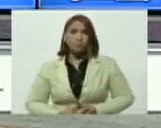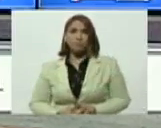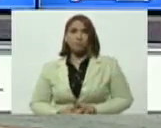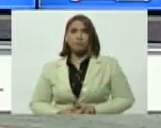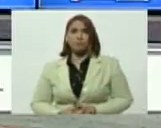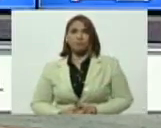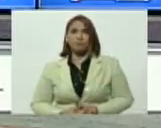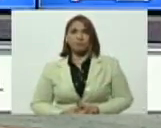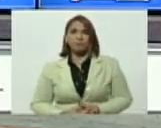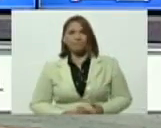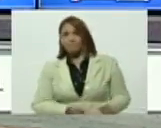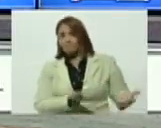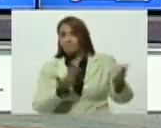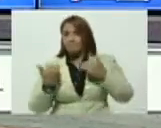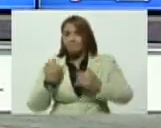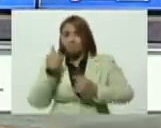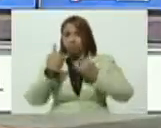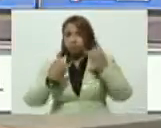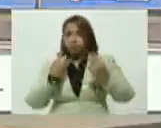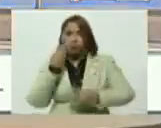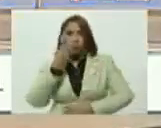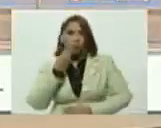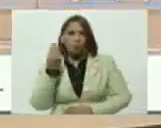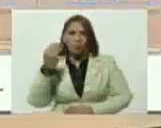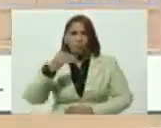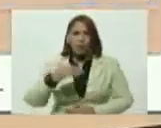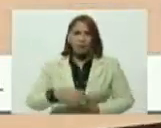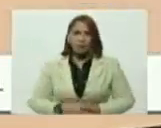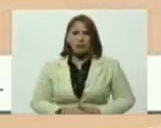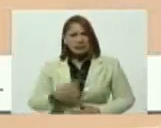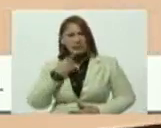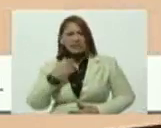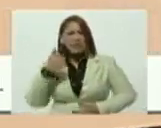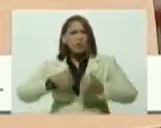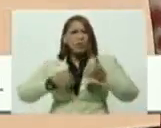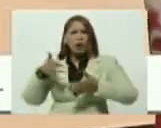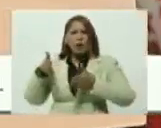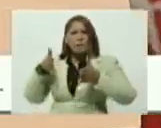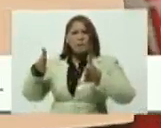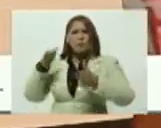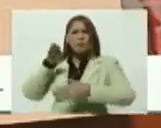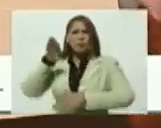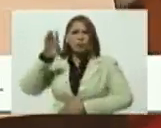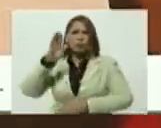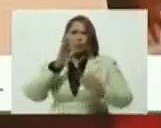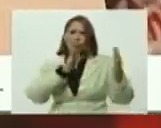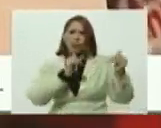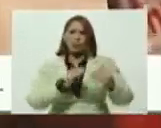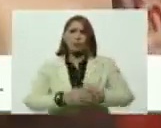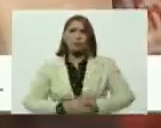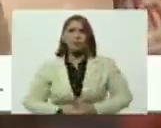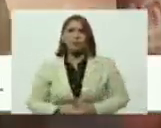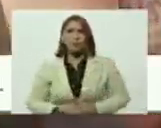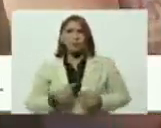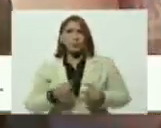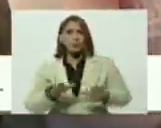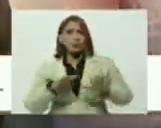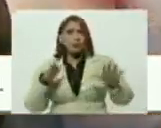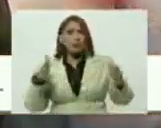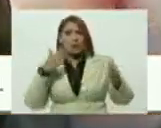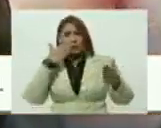atraer a la juventud cada vez más y señalarle el camino de futuro, el camino de esperanza. Otro gran